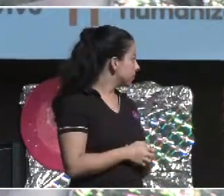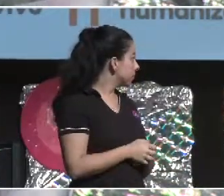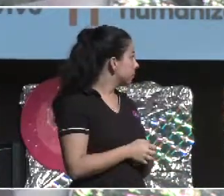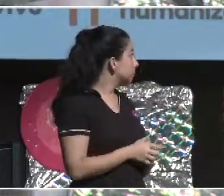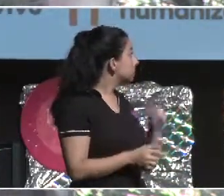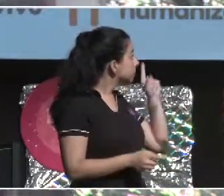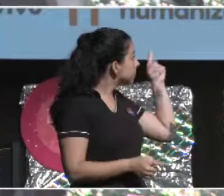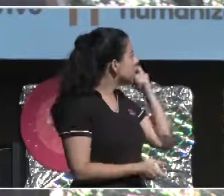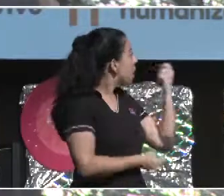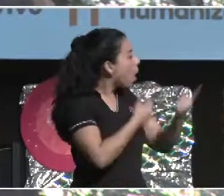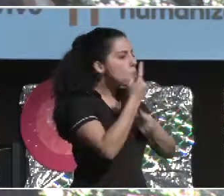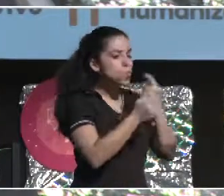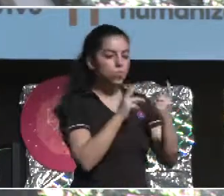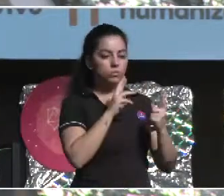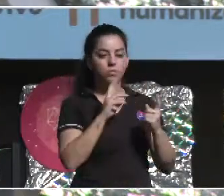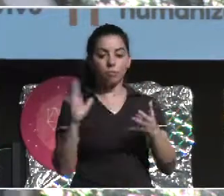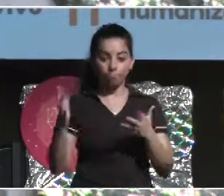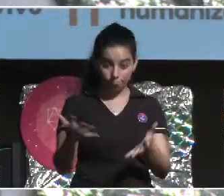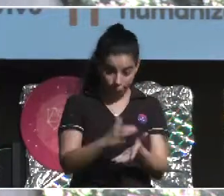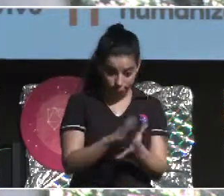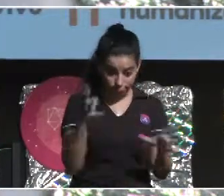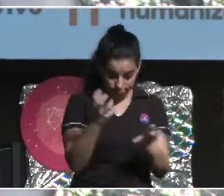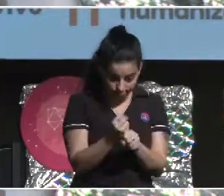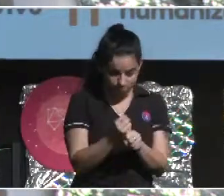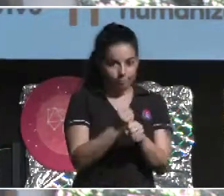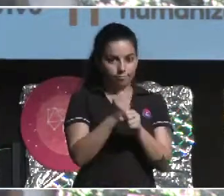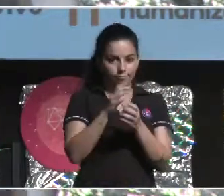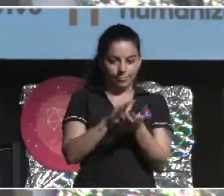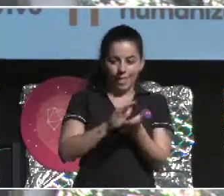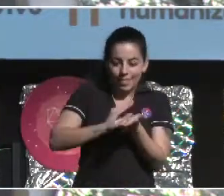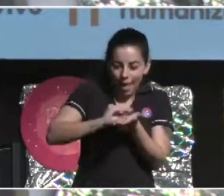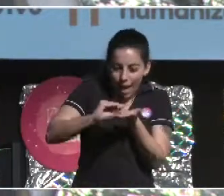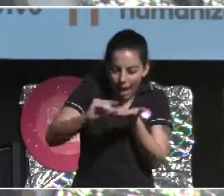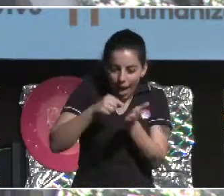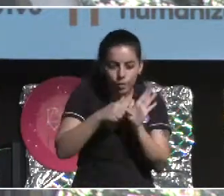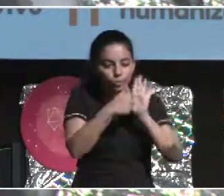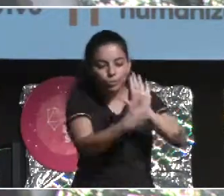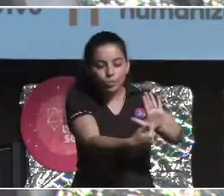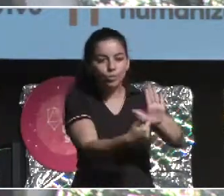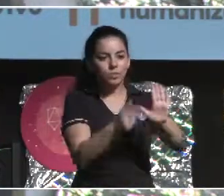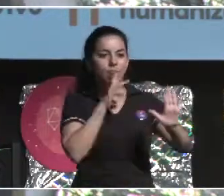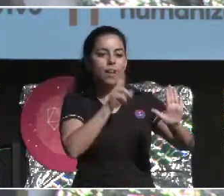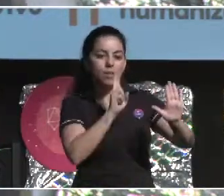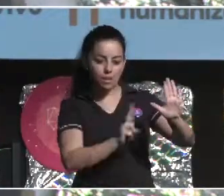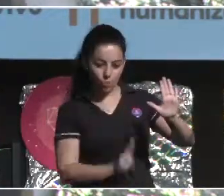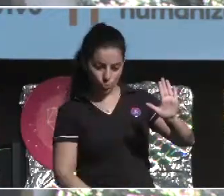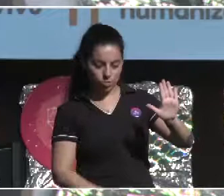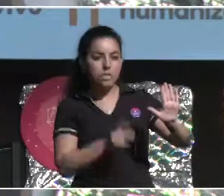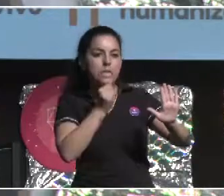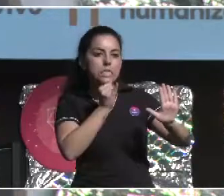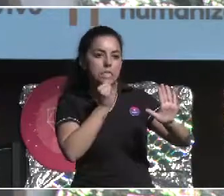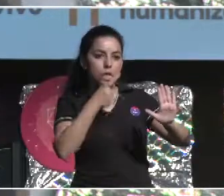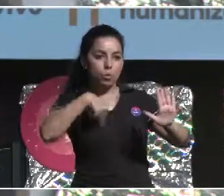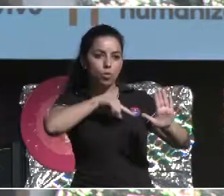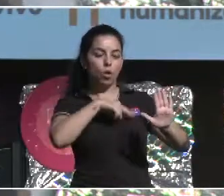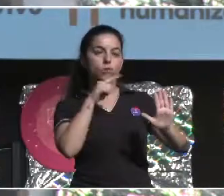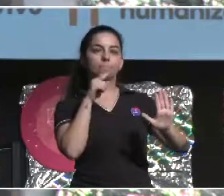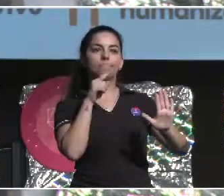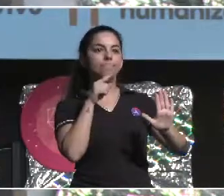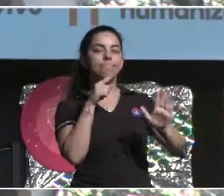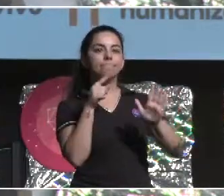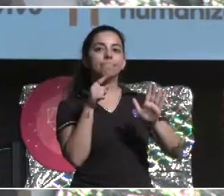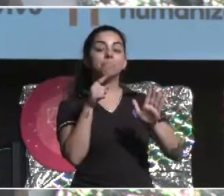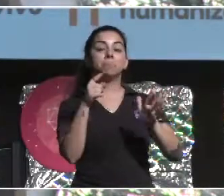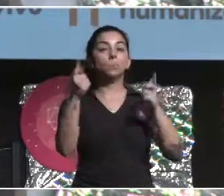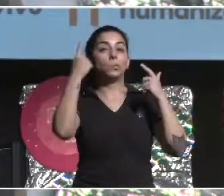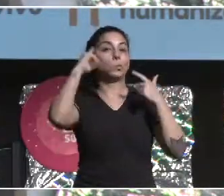Aquí algunos de los resultados que quiero mostrarles, y quiero mostrarles esos ejemplos de los datos que usualmente no se tienen porque no